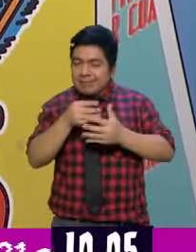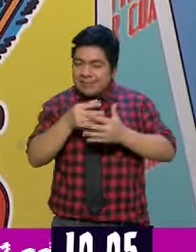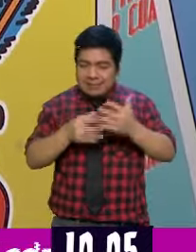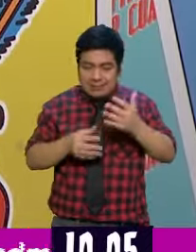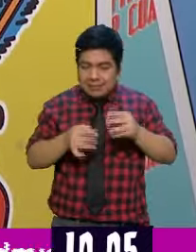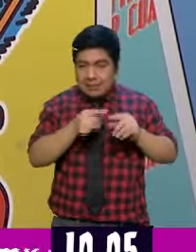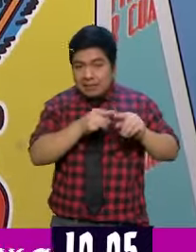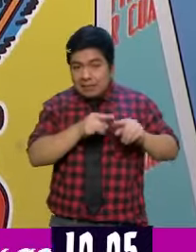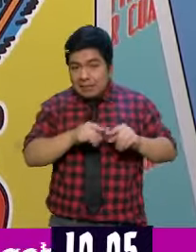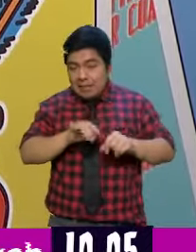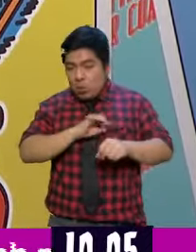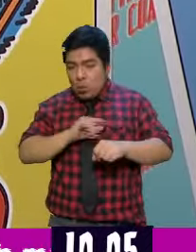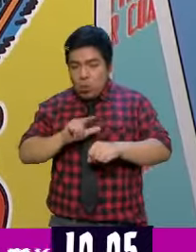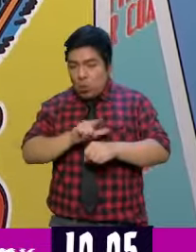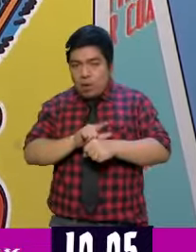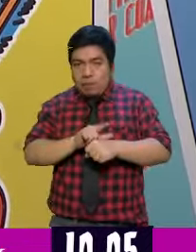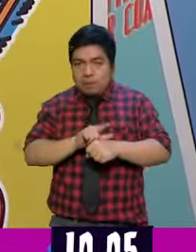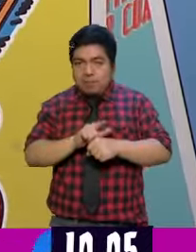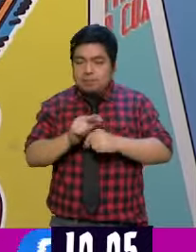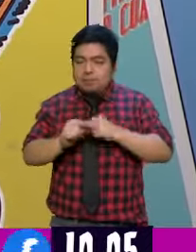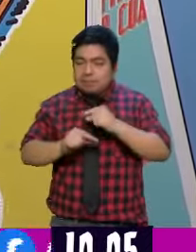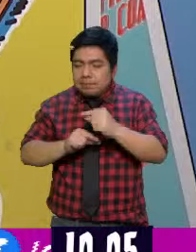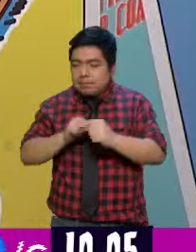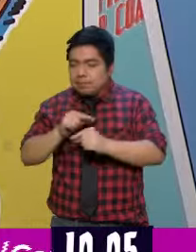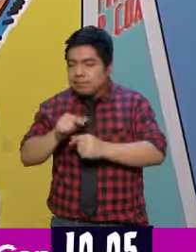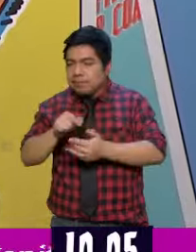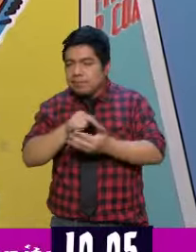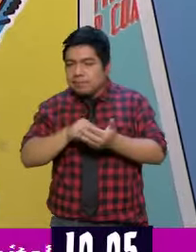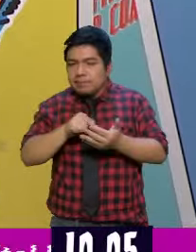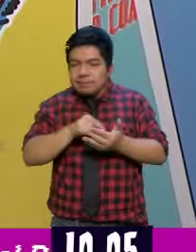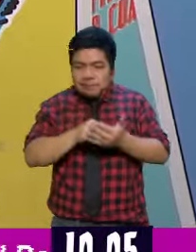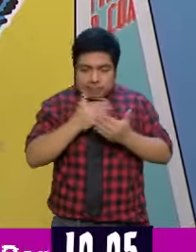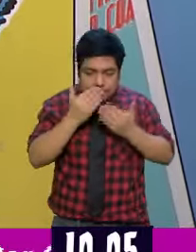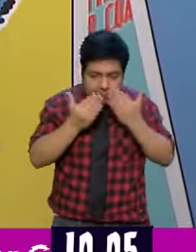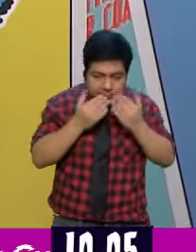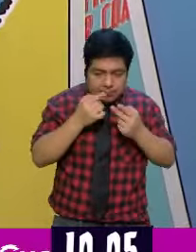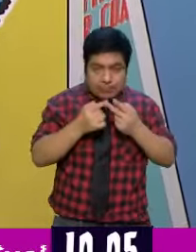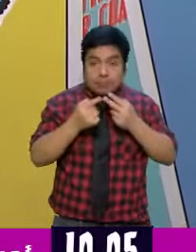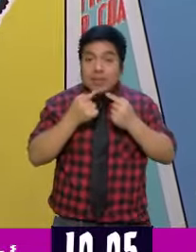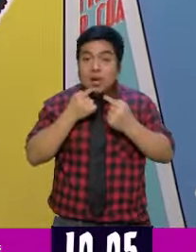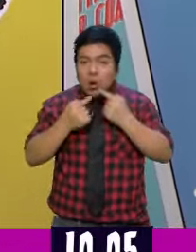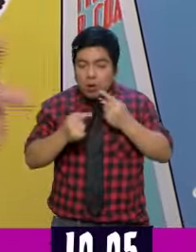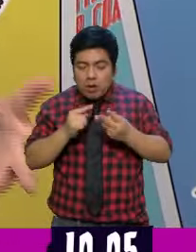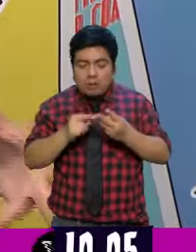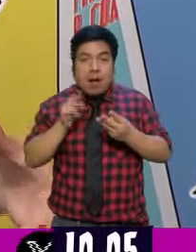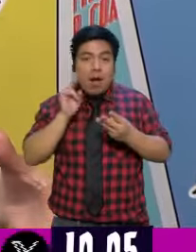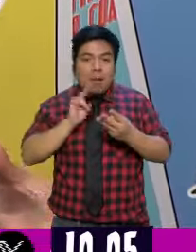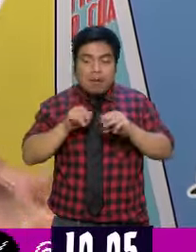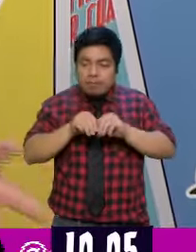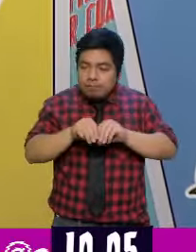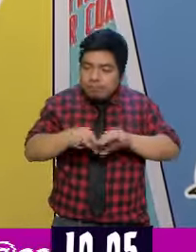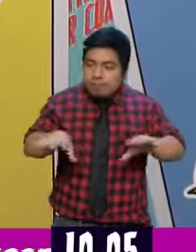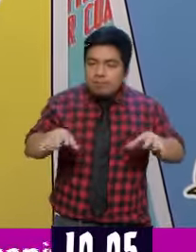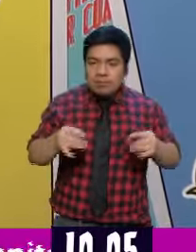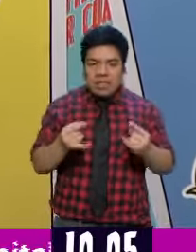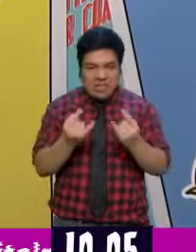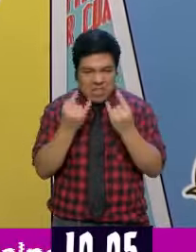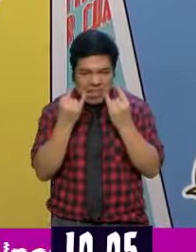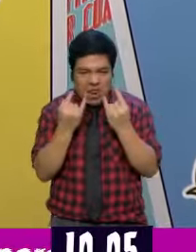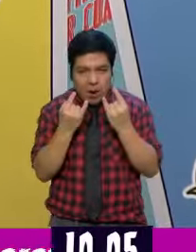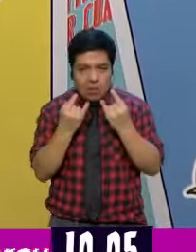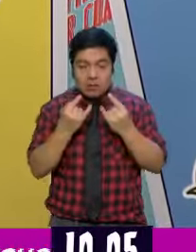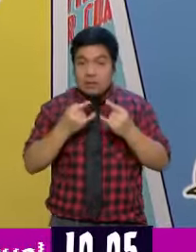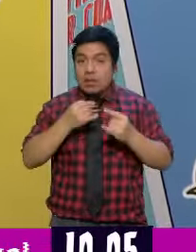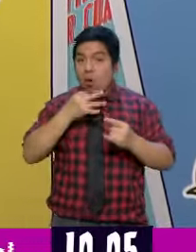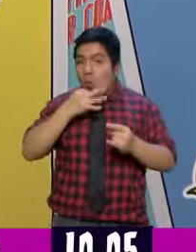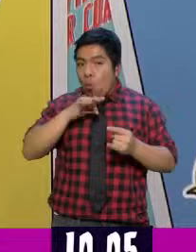de especialistas y van generando espacios de estudio, diálogo, experimentación, difusión del rock. Unas fiestas